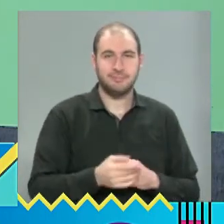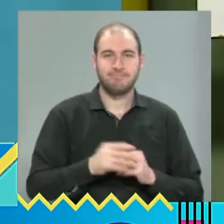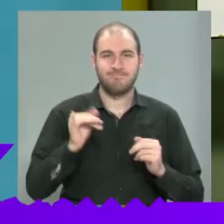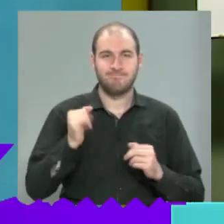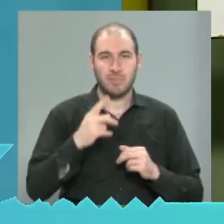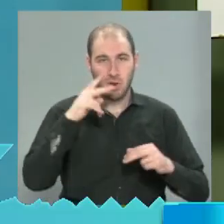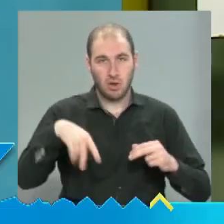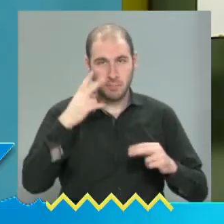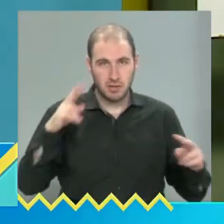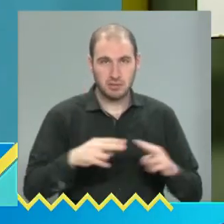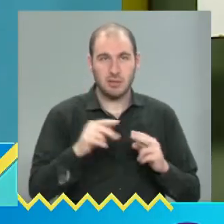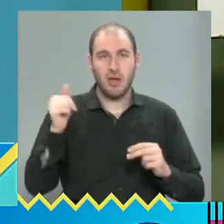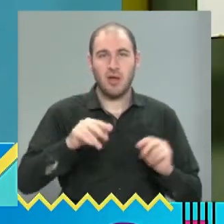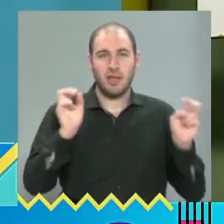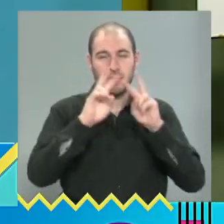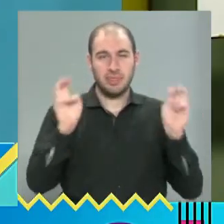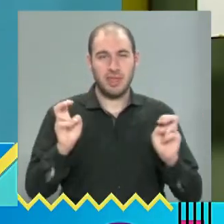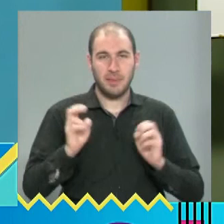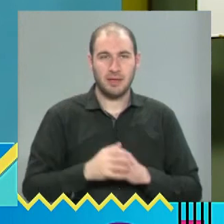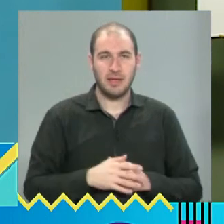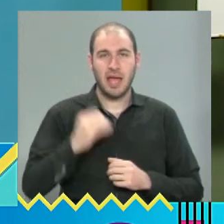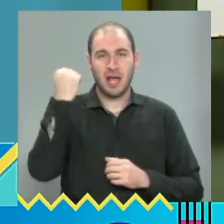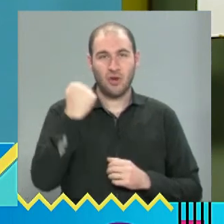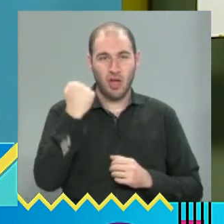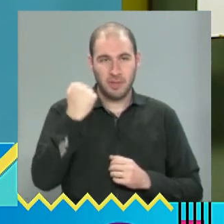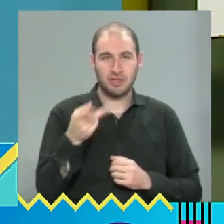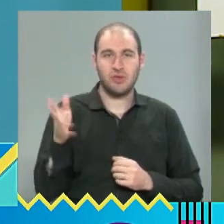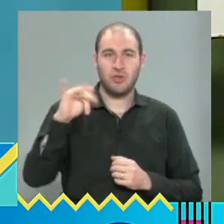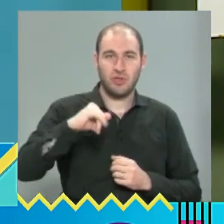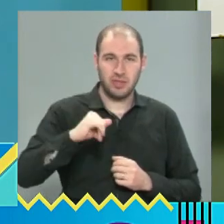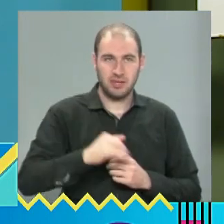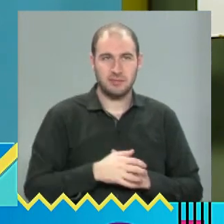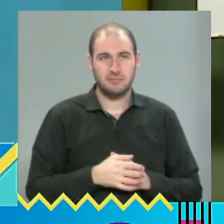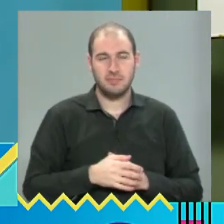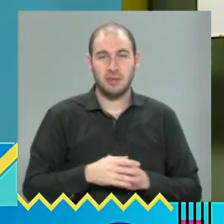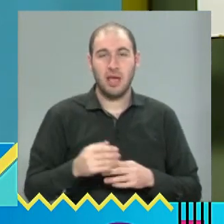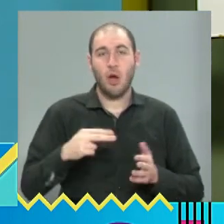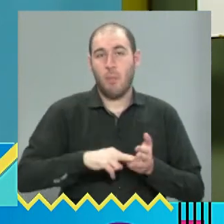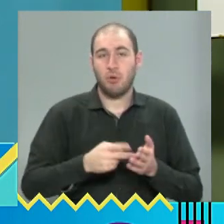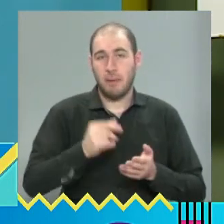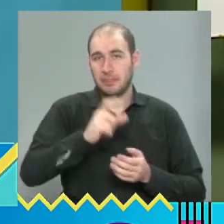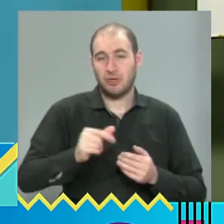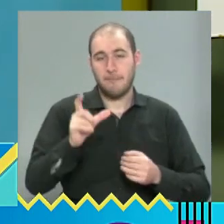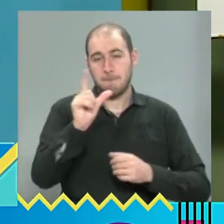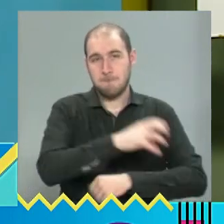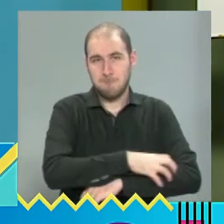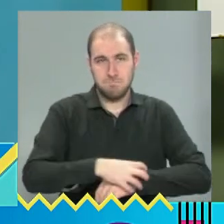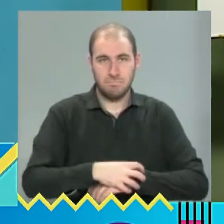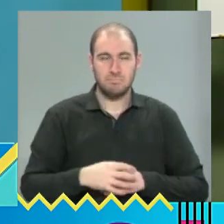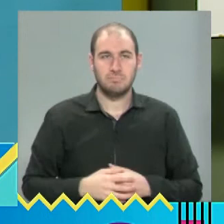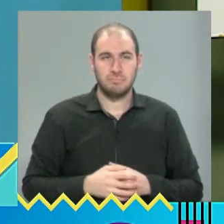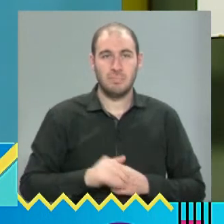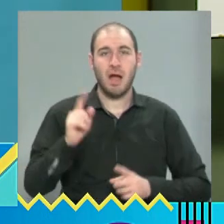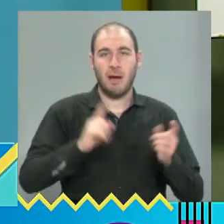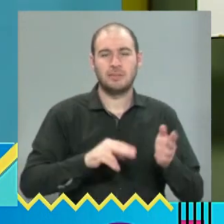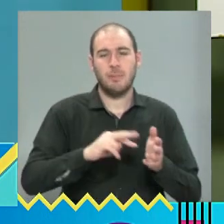Por supuesto, nos encontramos mañana. Hoy un tema que tiene que ver con la economía de todos los días, que afecta a los que menos tienen, que a